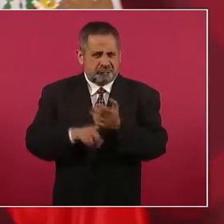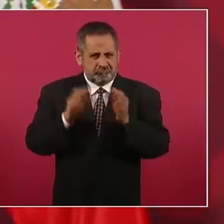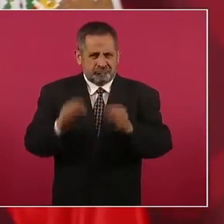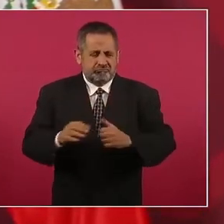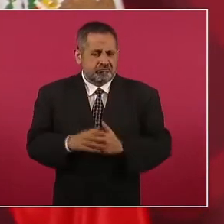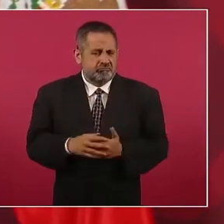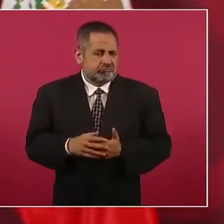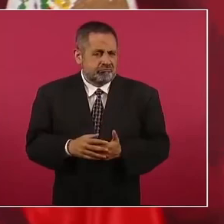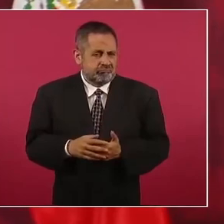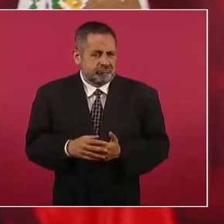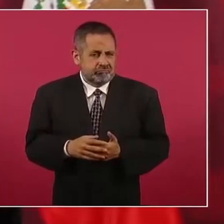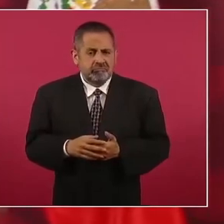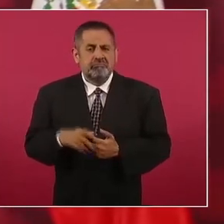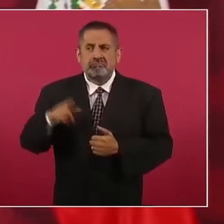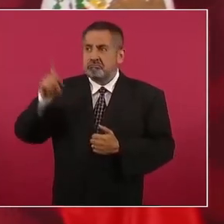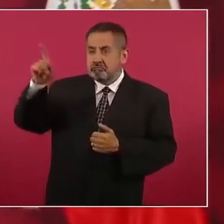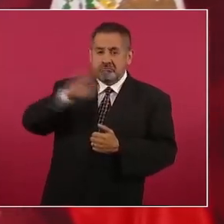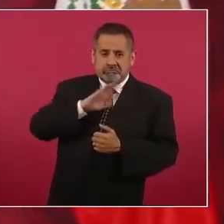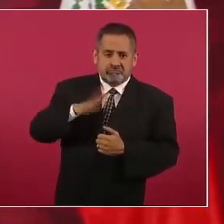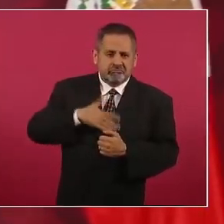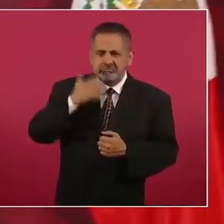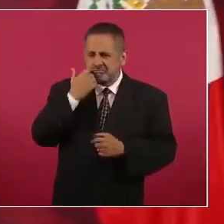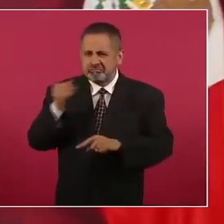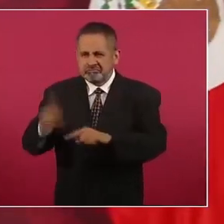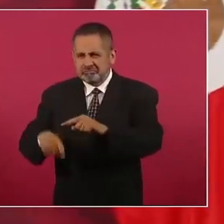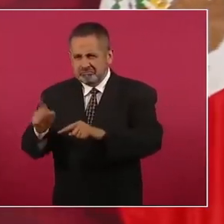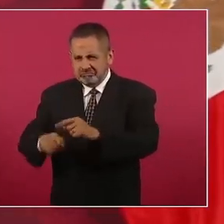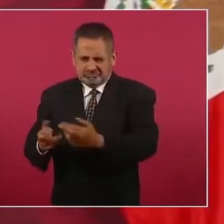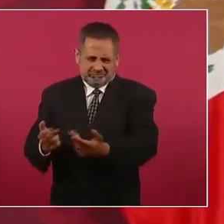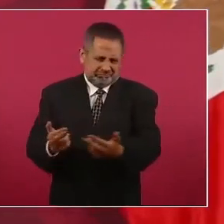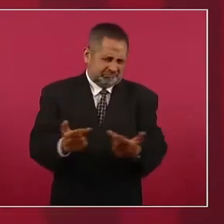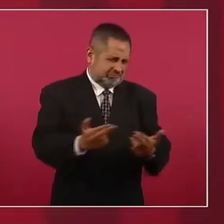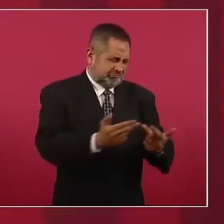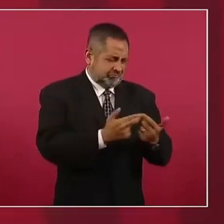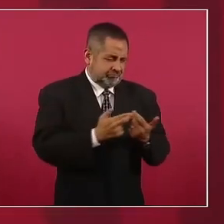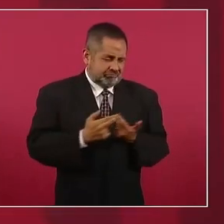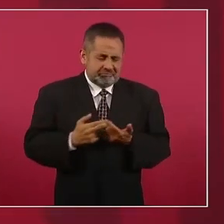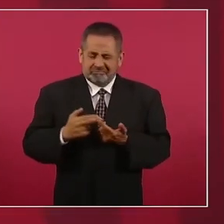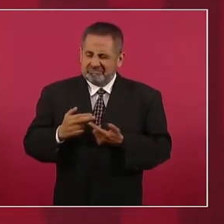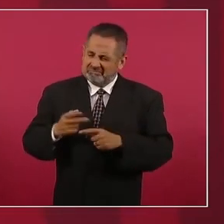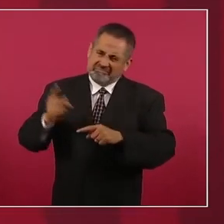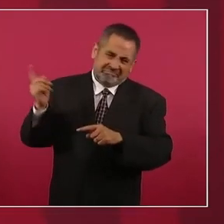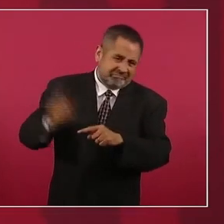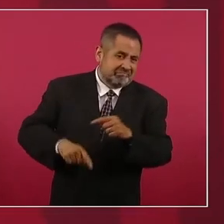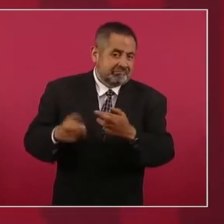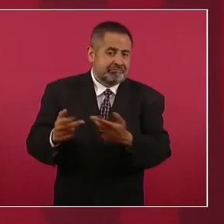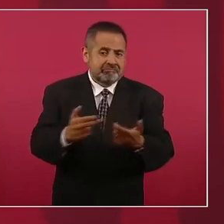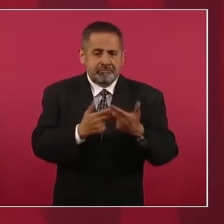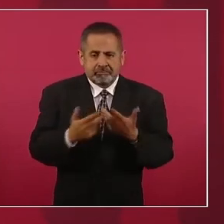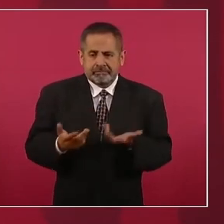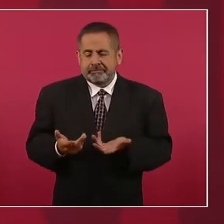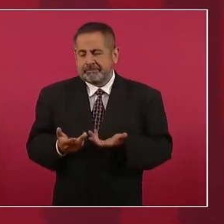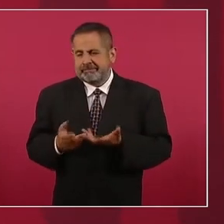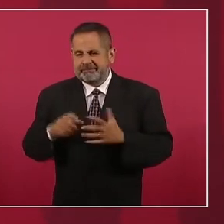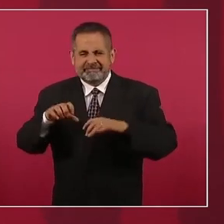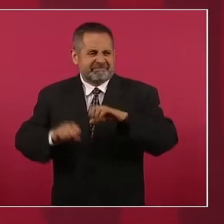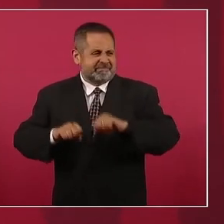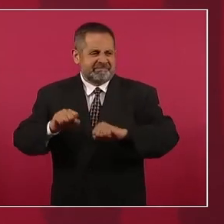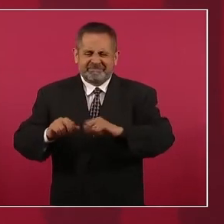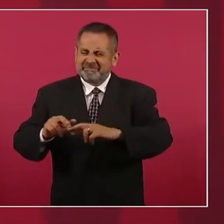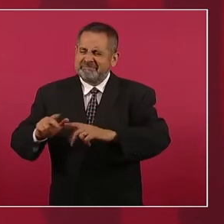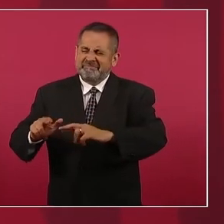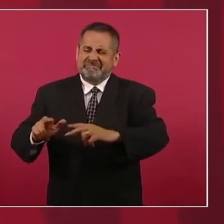y buscan destruir, no buscan, destruyen lo más que pueden,